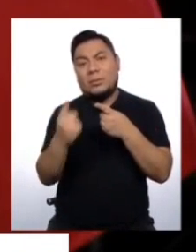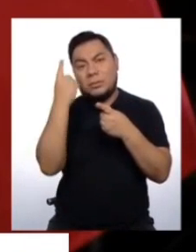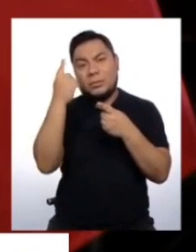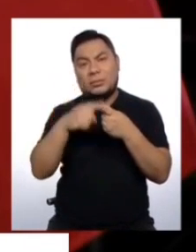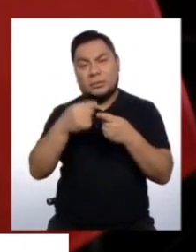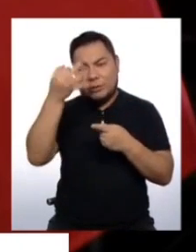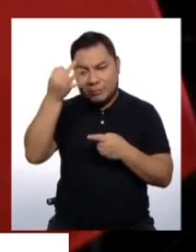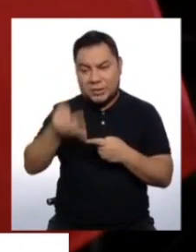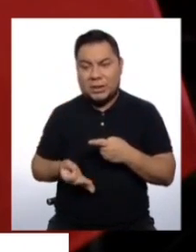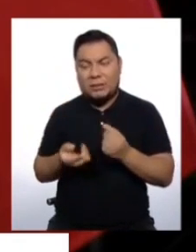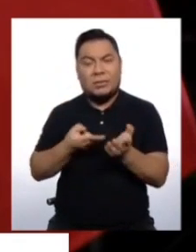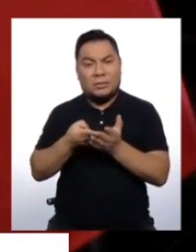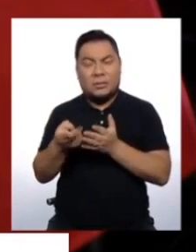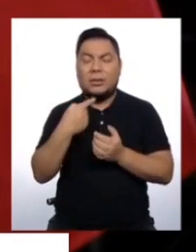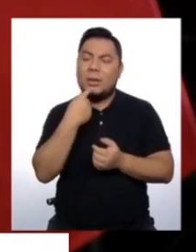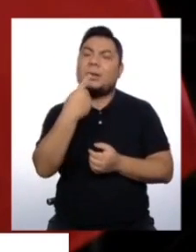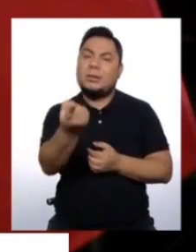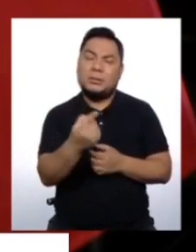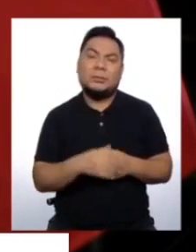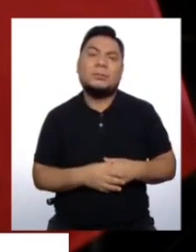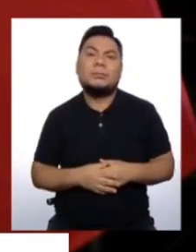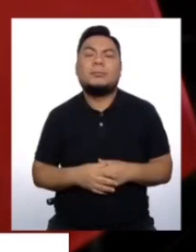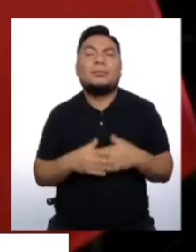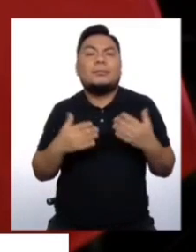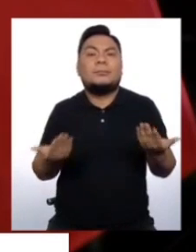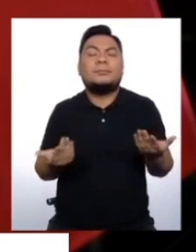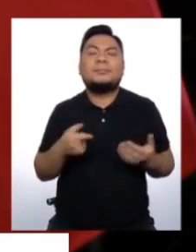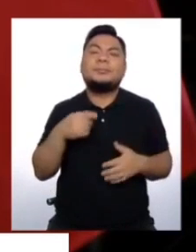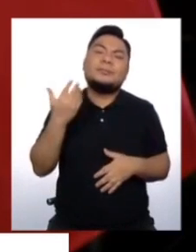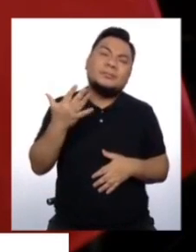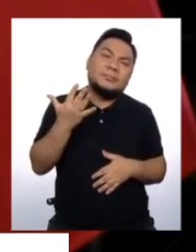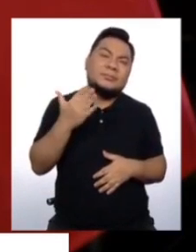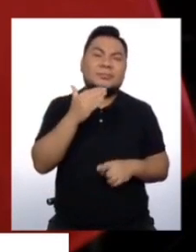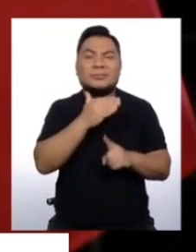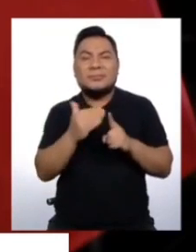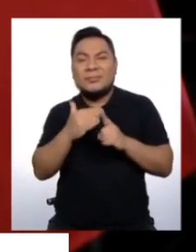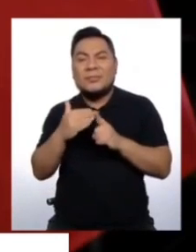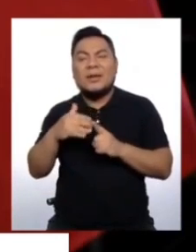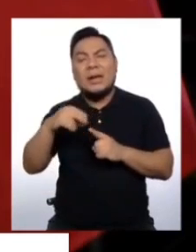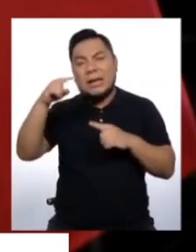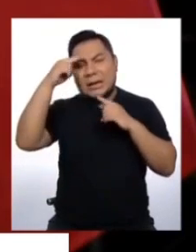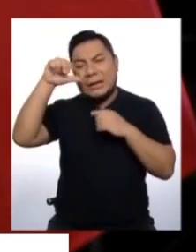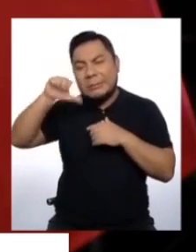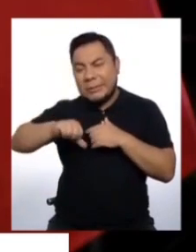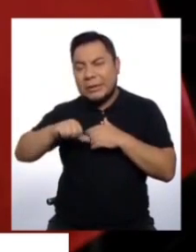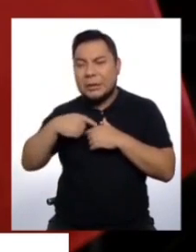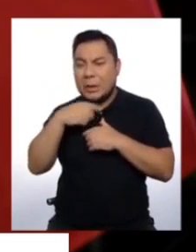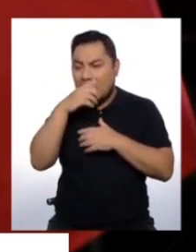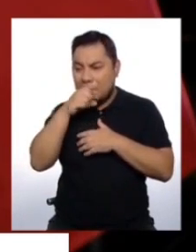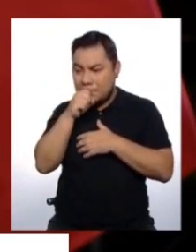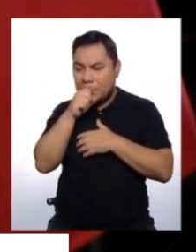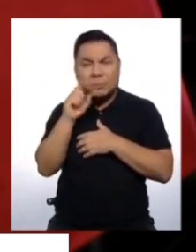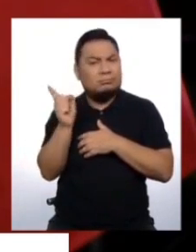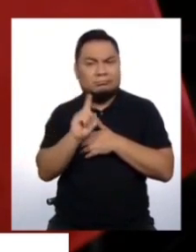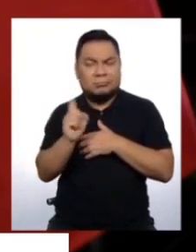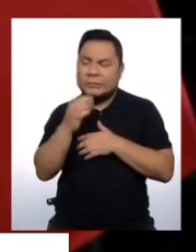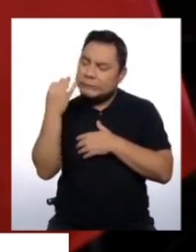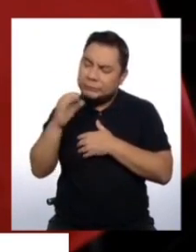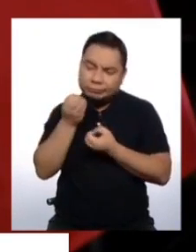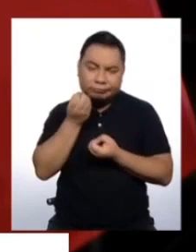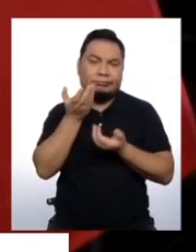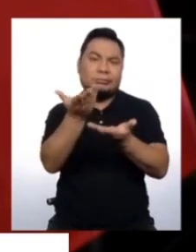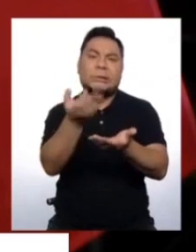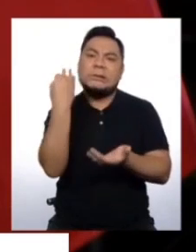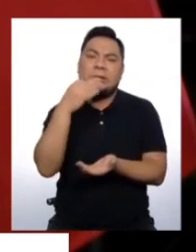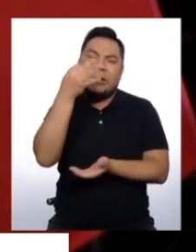con la verdad. Las buenas, las regulares y las malas noticias siempre las vamos a decir. Nada ocultamos, siempre